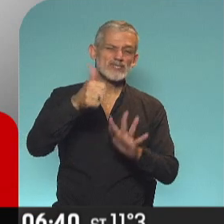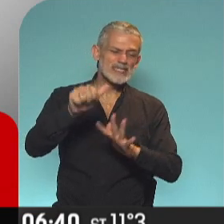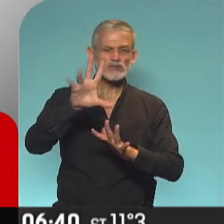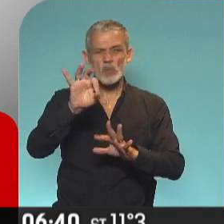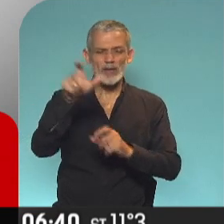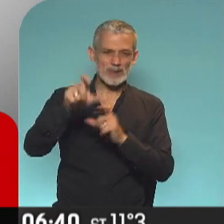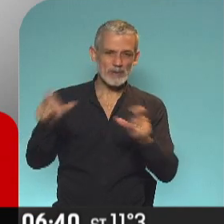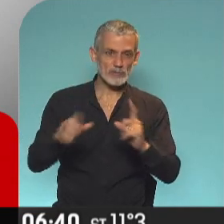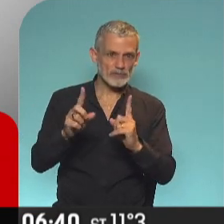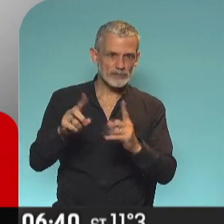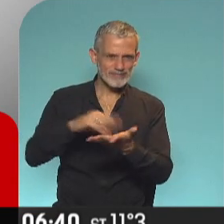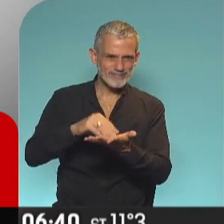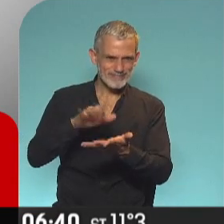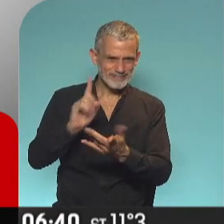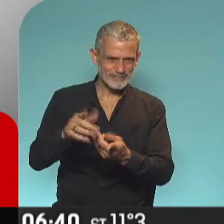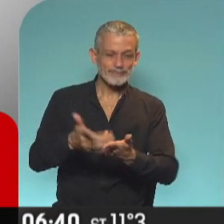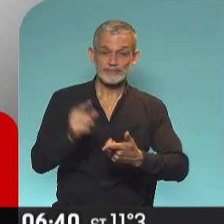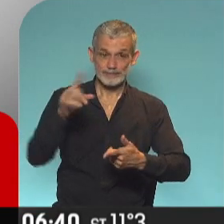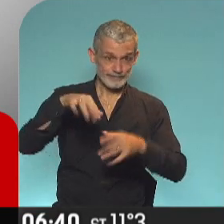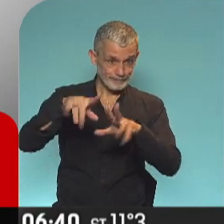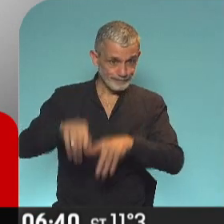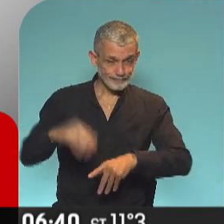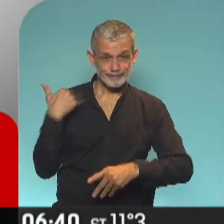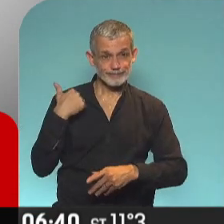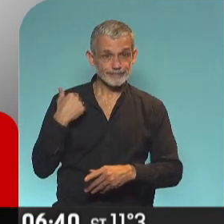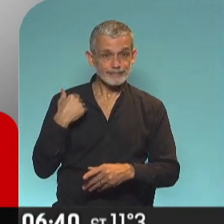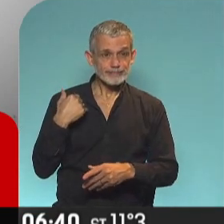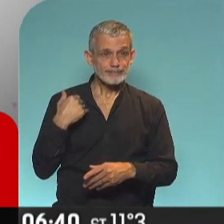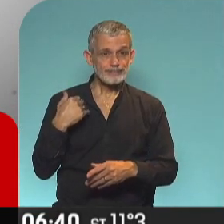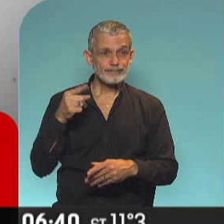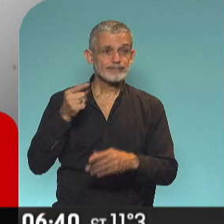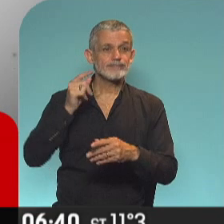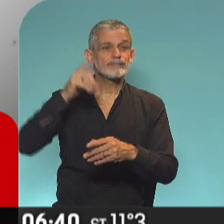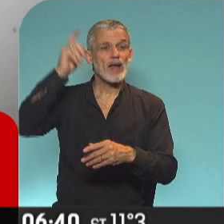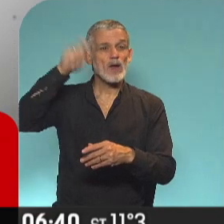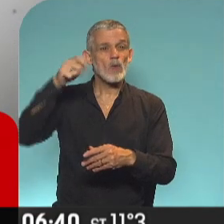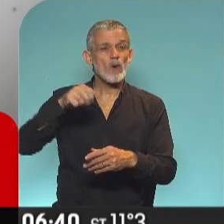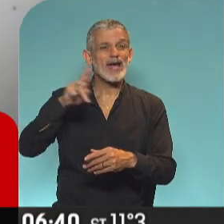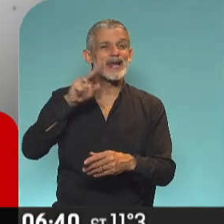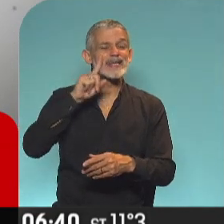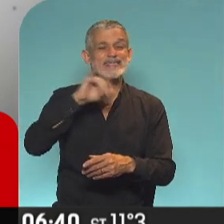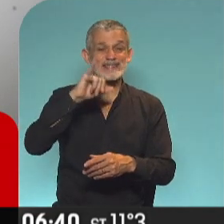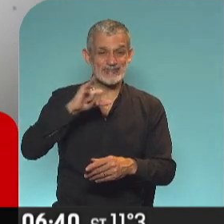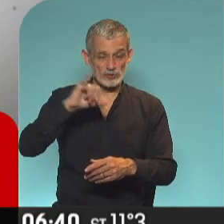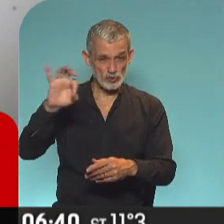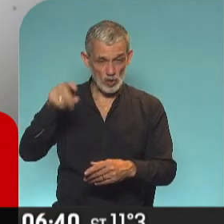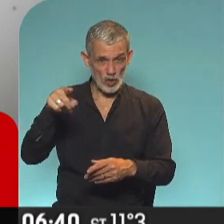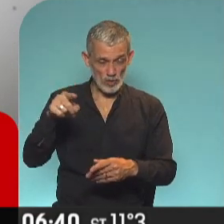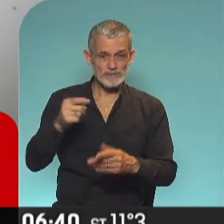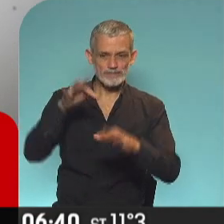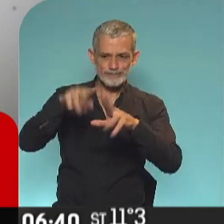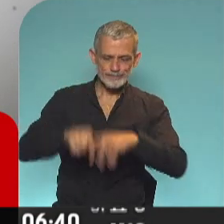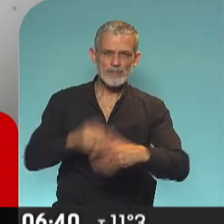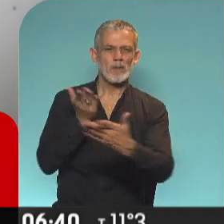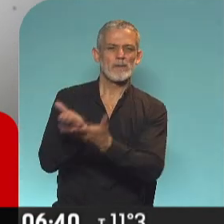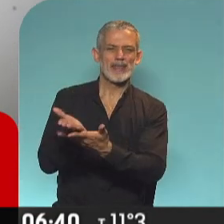que permanecen en el predio. Estamos viendo este pedido ayer, concretamente ante el juez de garantías Martín Miguel Rizzo,